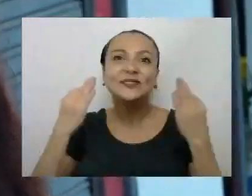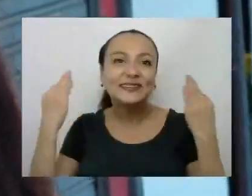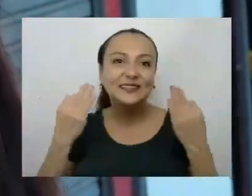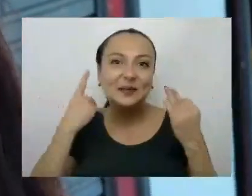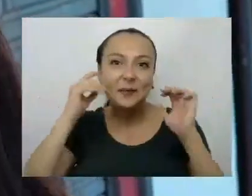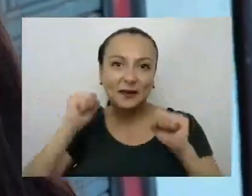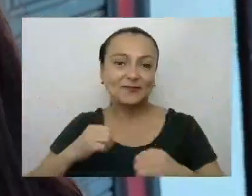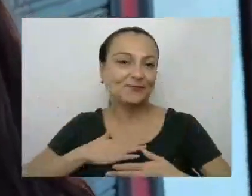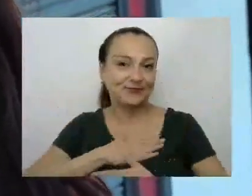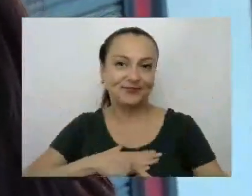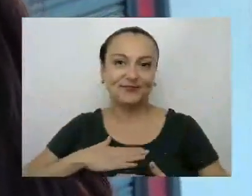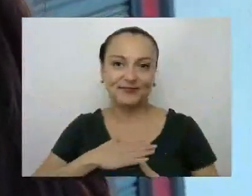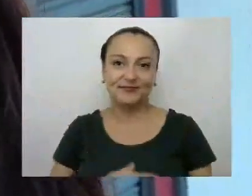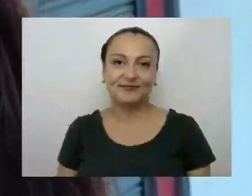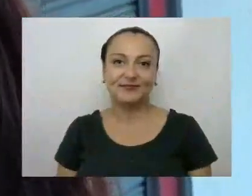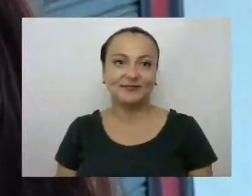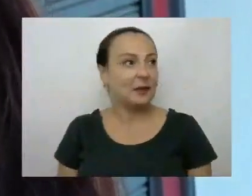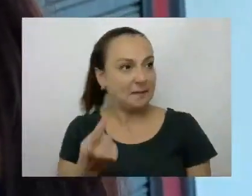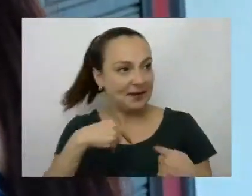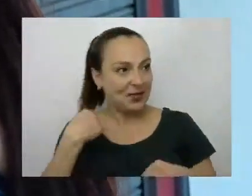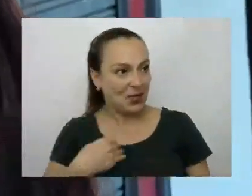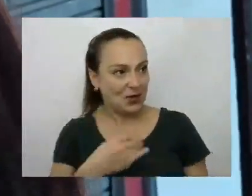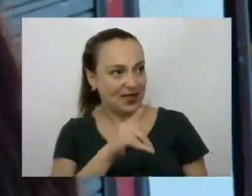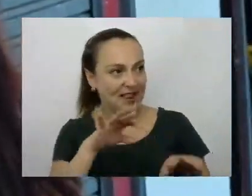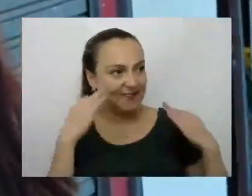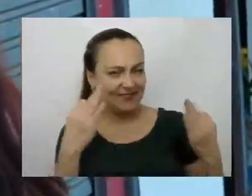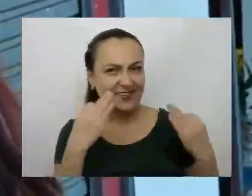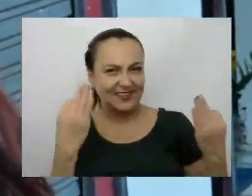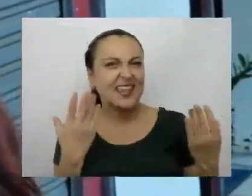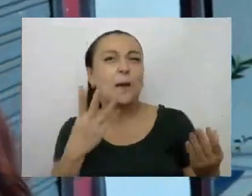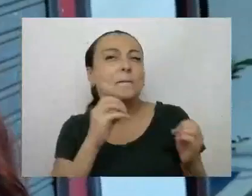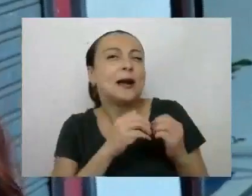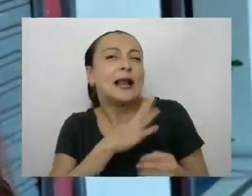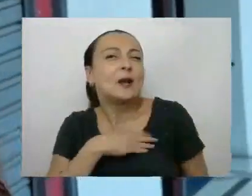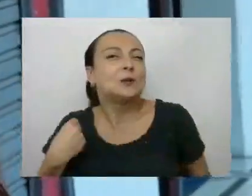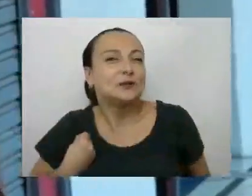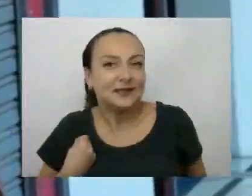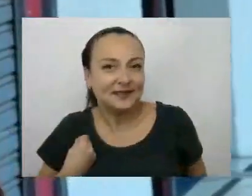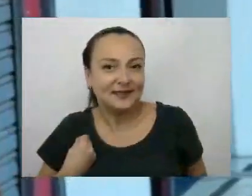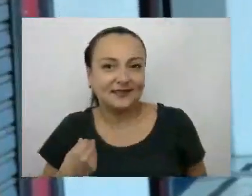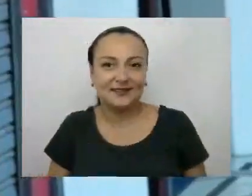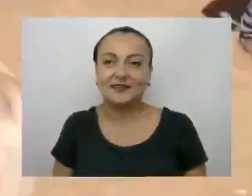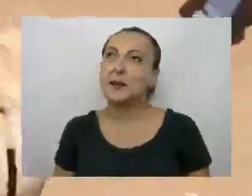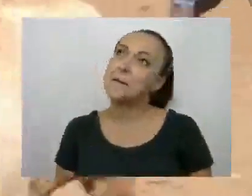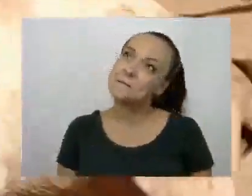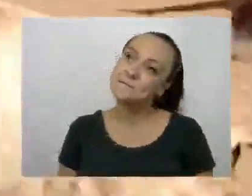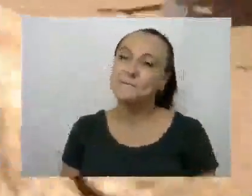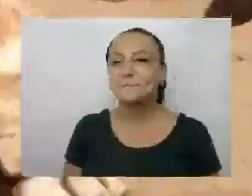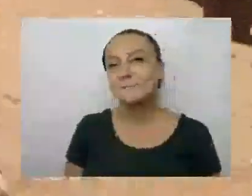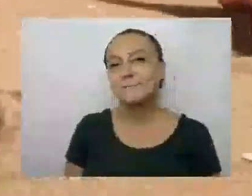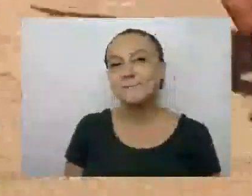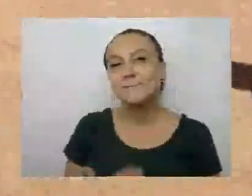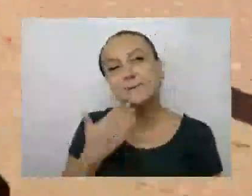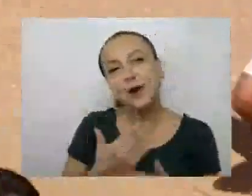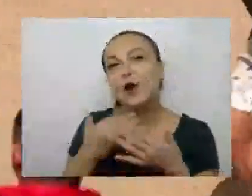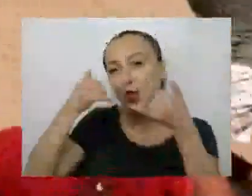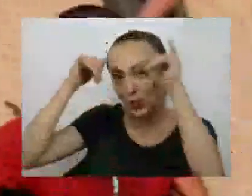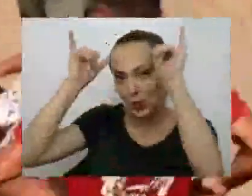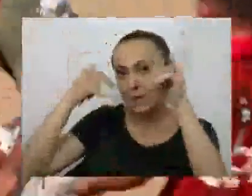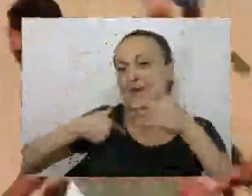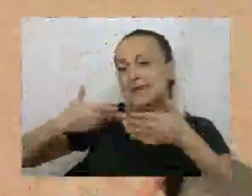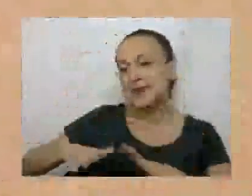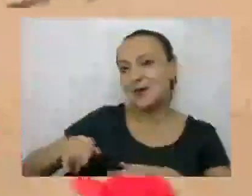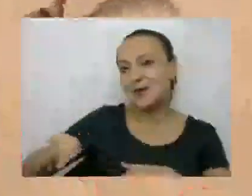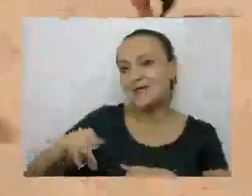pasarla bien. Venís todos los días a las fiestas, ¿qué es lo que más te gusta o lo que más asistís? Bueno, a los toros por mi hijo, porque mi